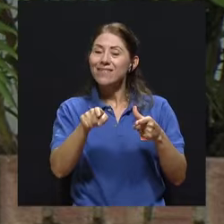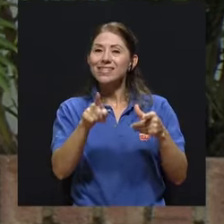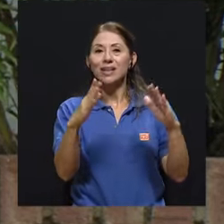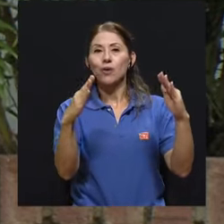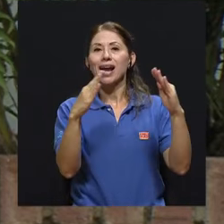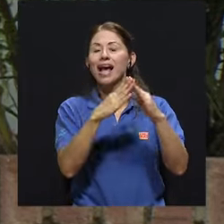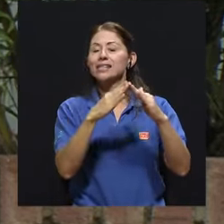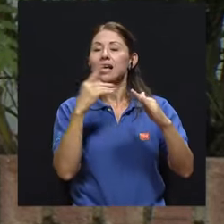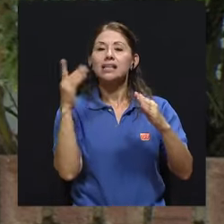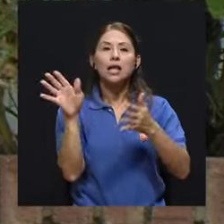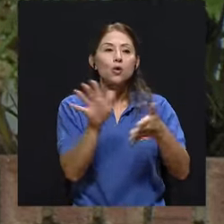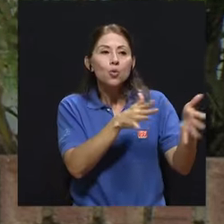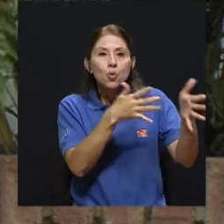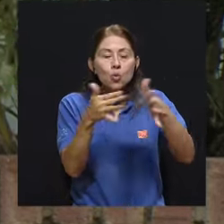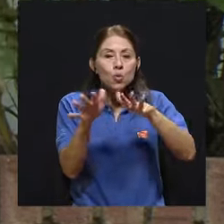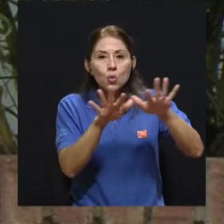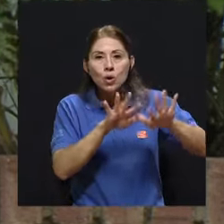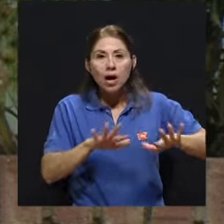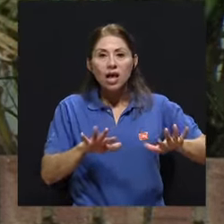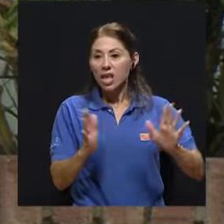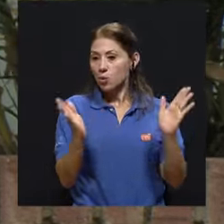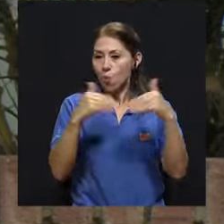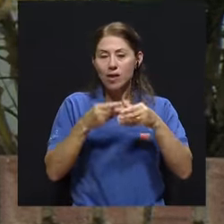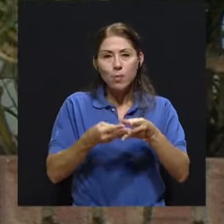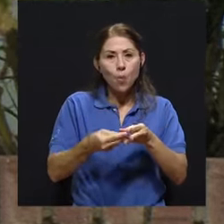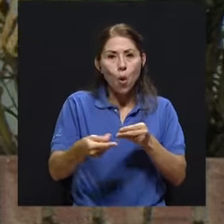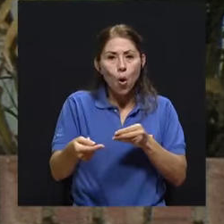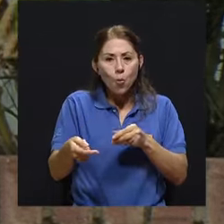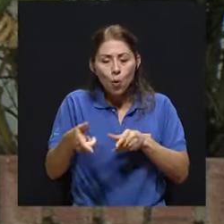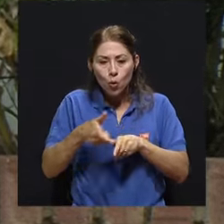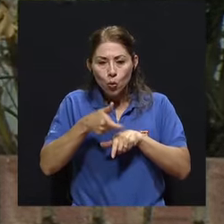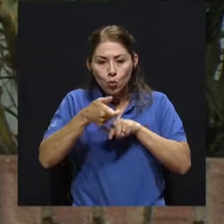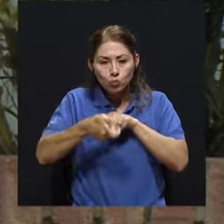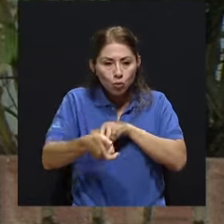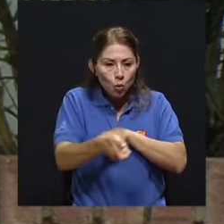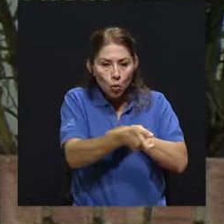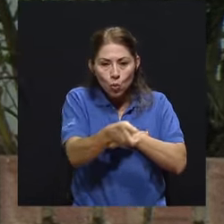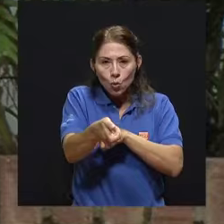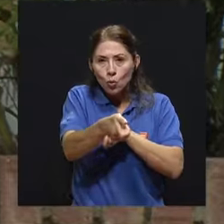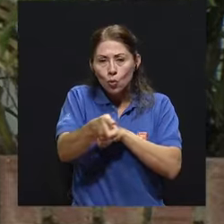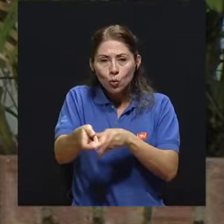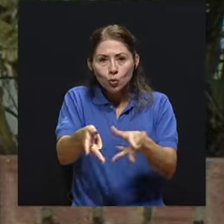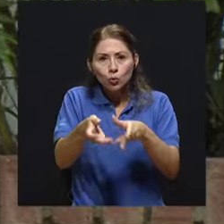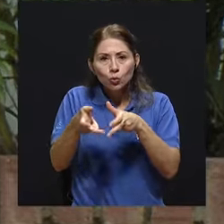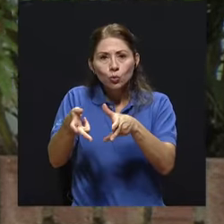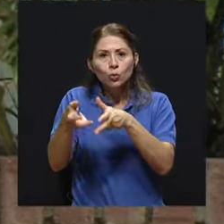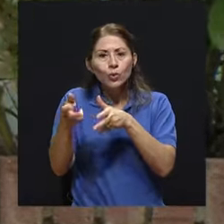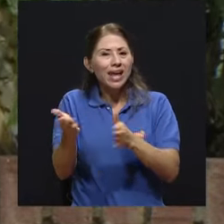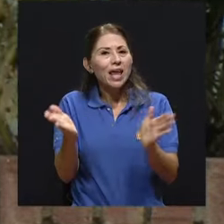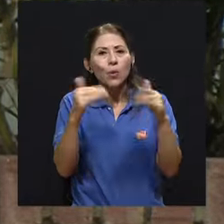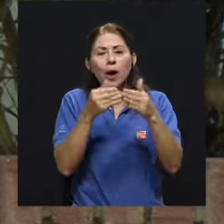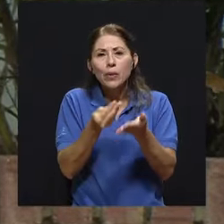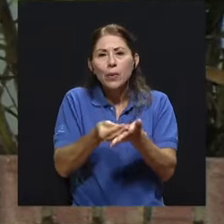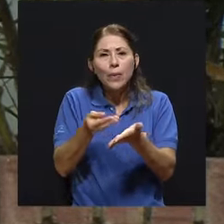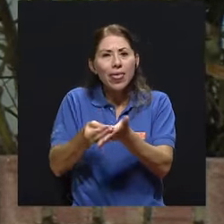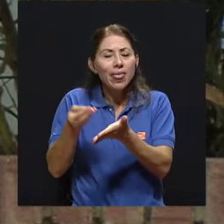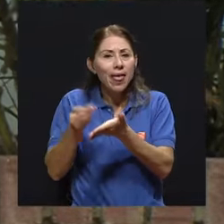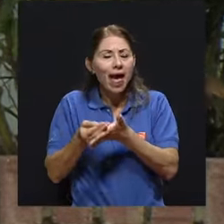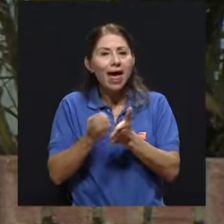de aspirar siempre todo el polvo de la casa, los mohos, evitar alfombras. Si